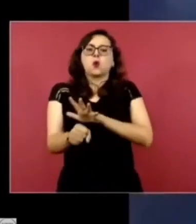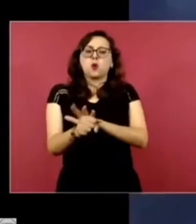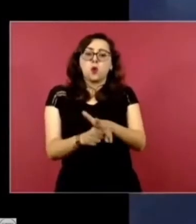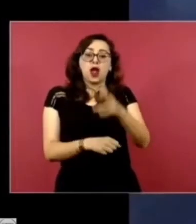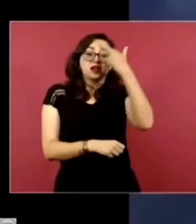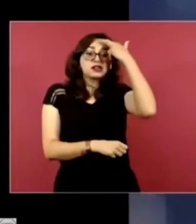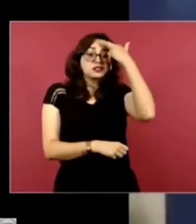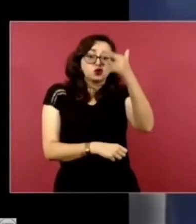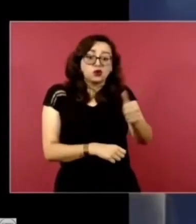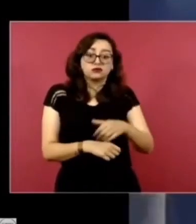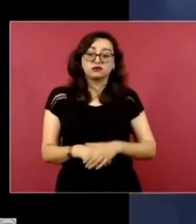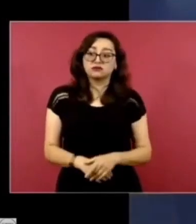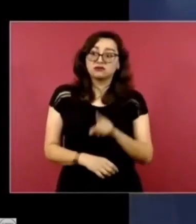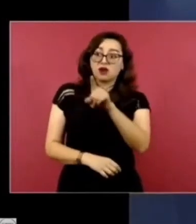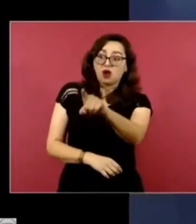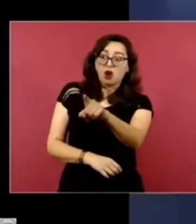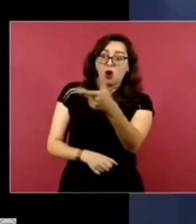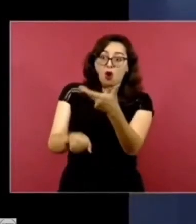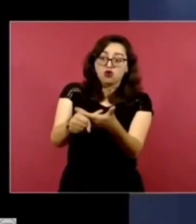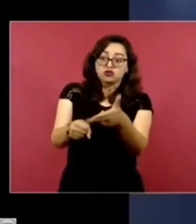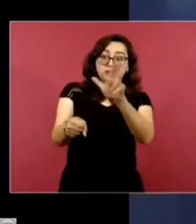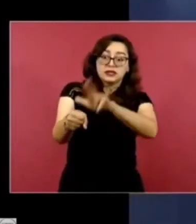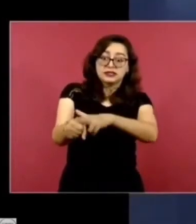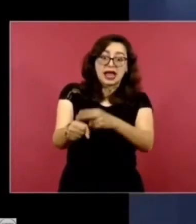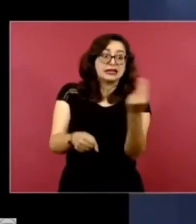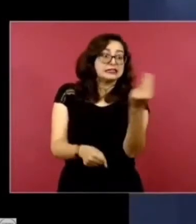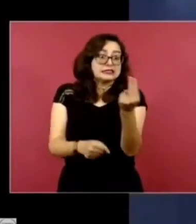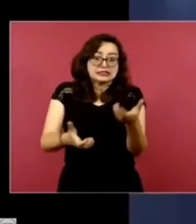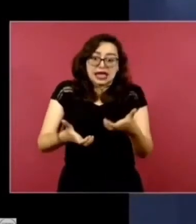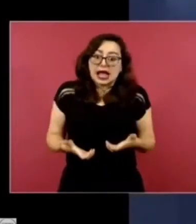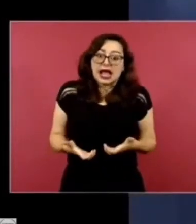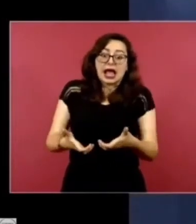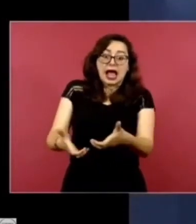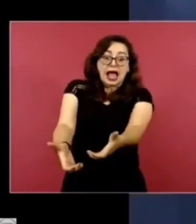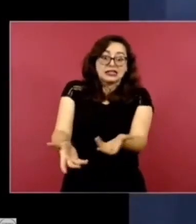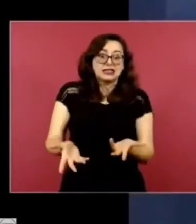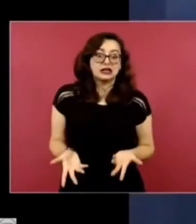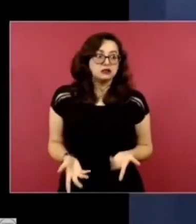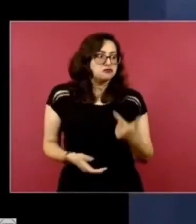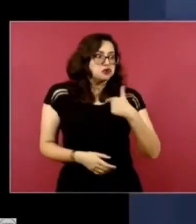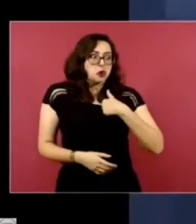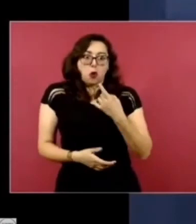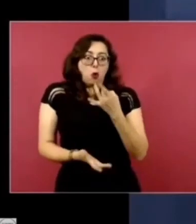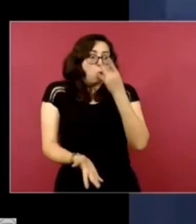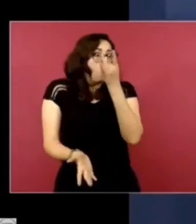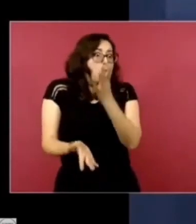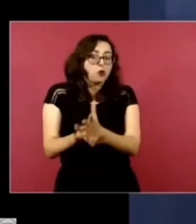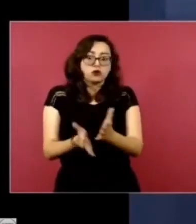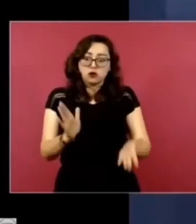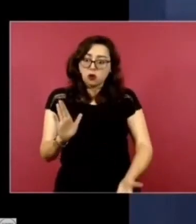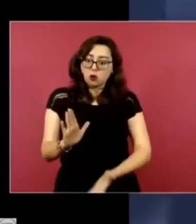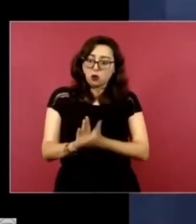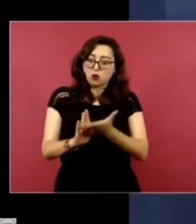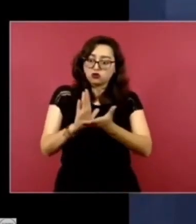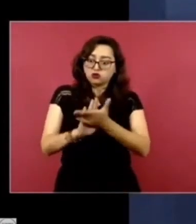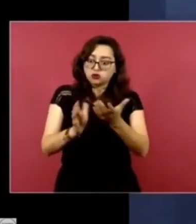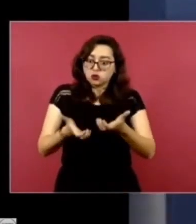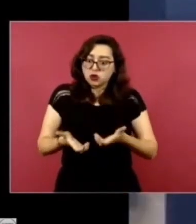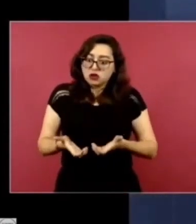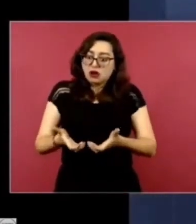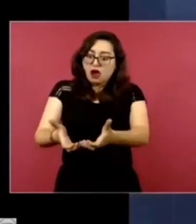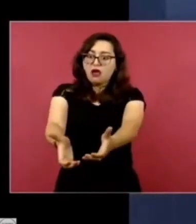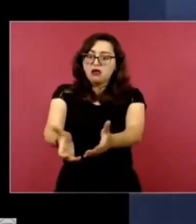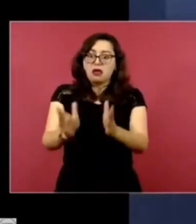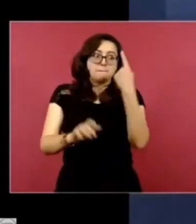y comunicar a un hospital. Lo hemos dicho. Entonces, imagínate, ¿qué van a decir a estos que les gusta hablar